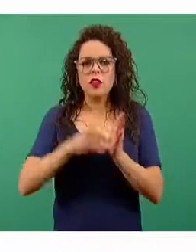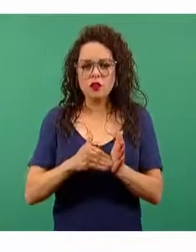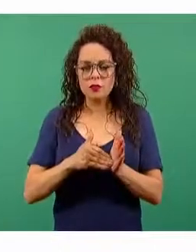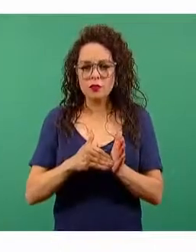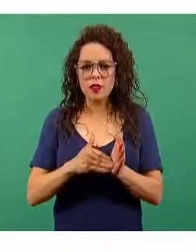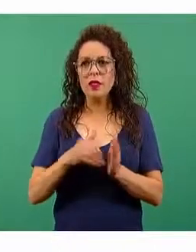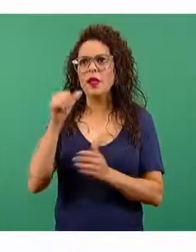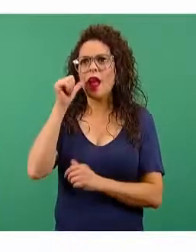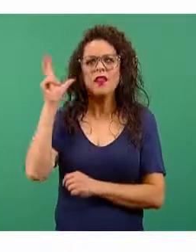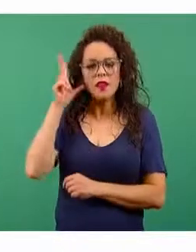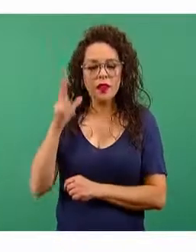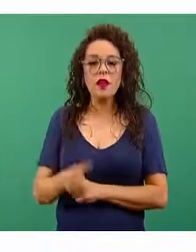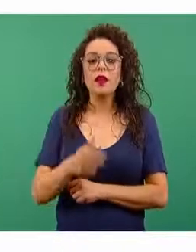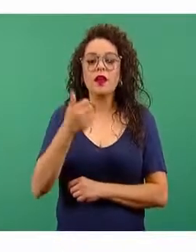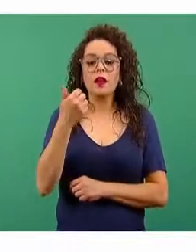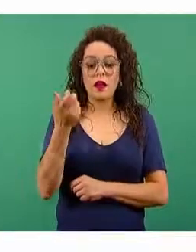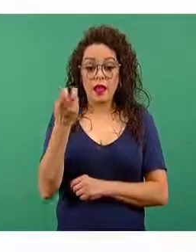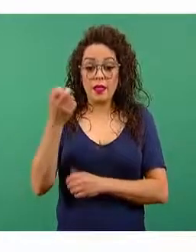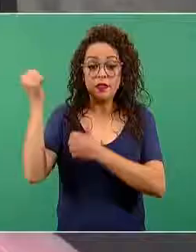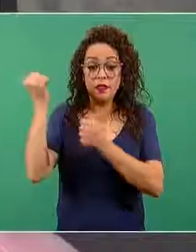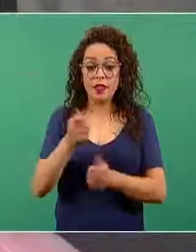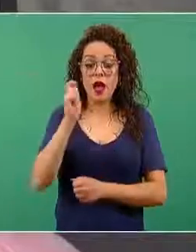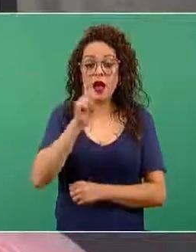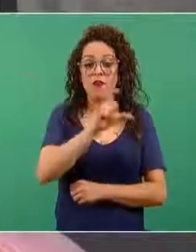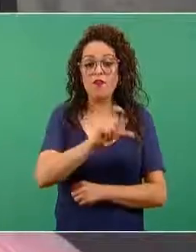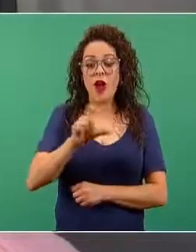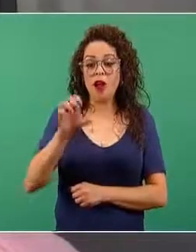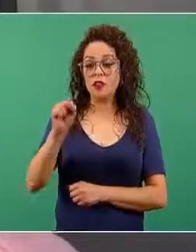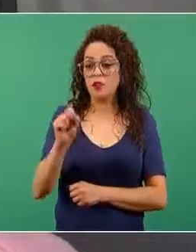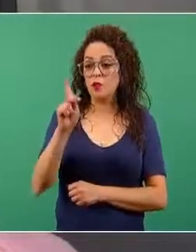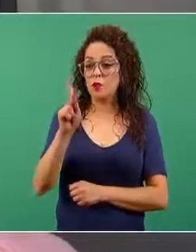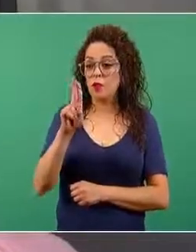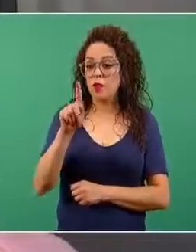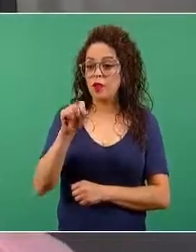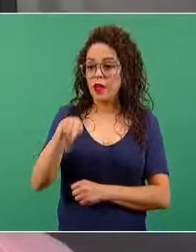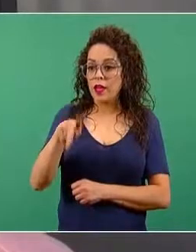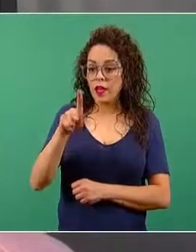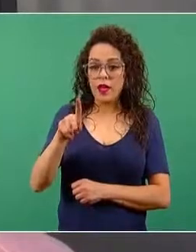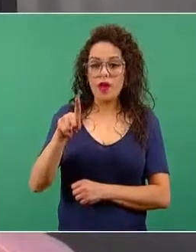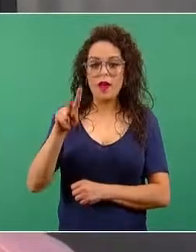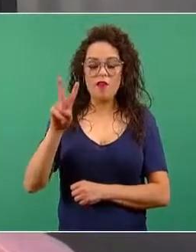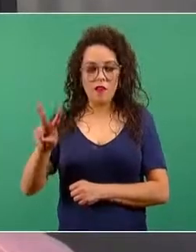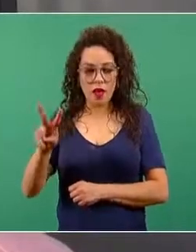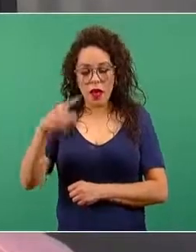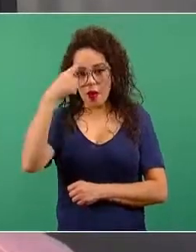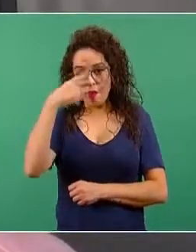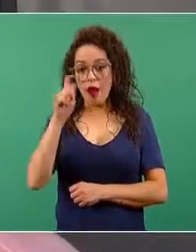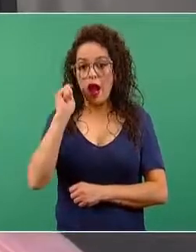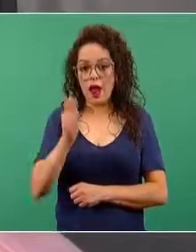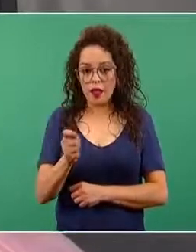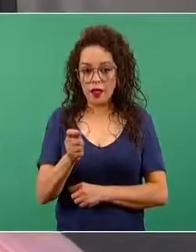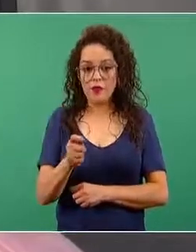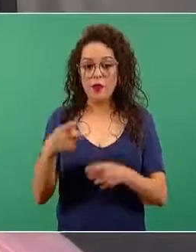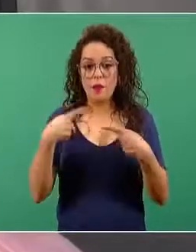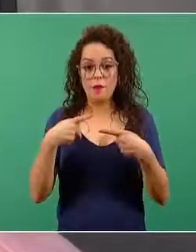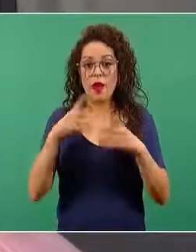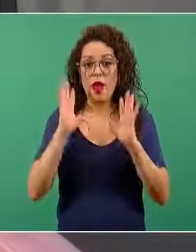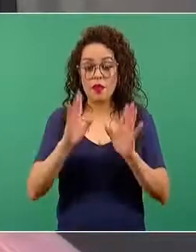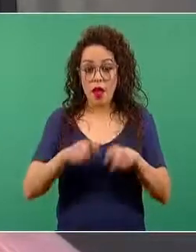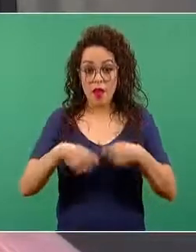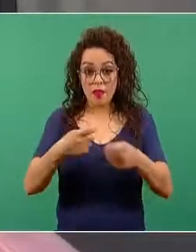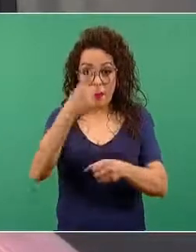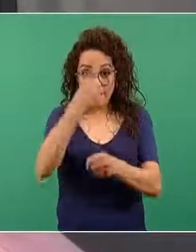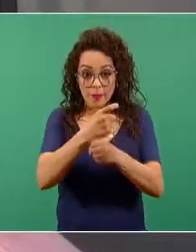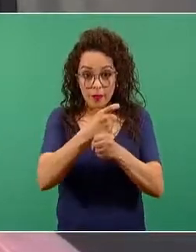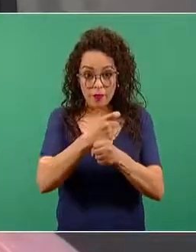200.000 segundas dosis de la vacuna Sputnik V para ser aplicadas en las personas que recibieron la primera dosis